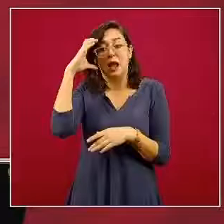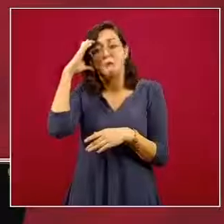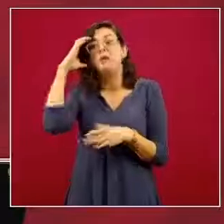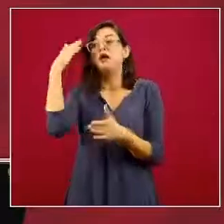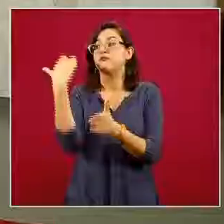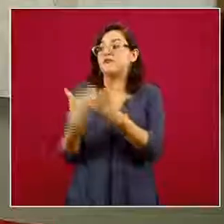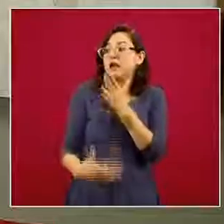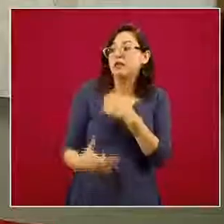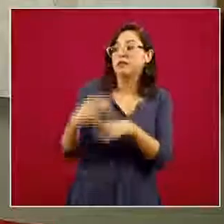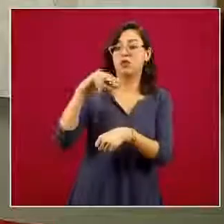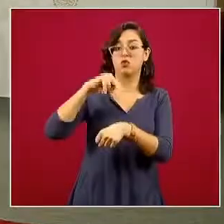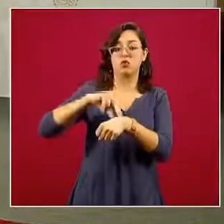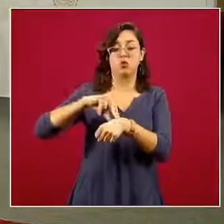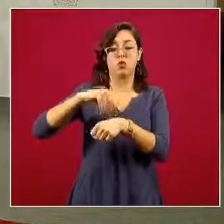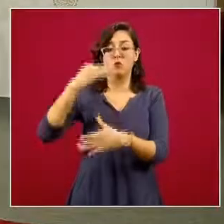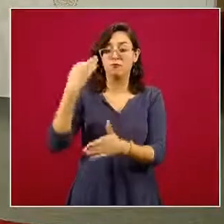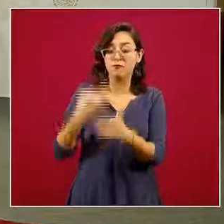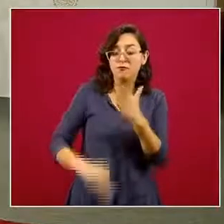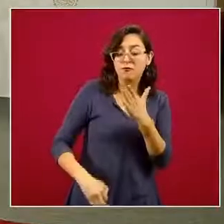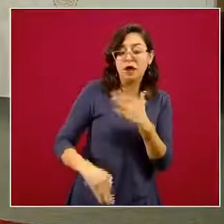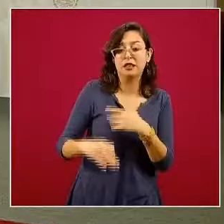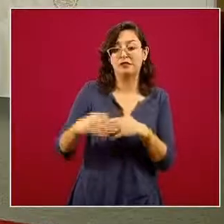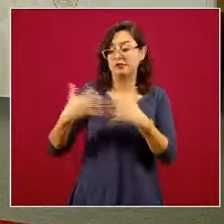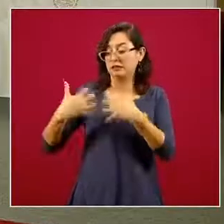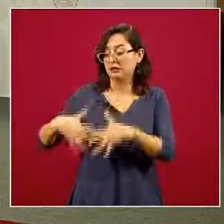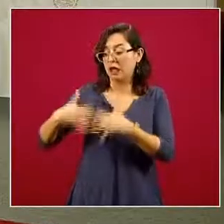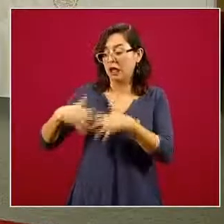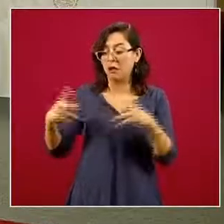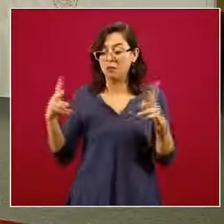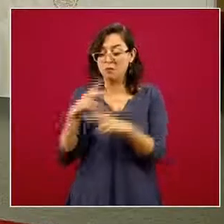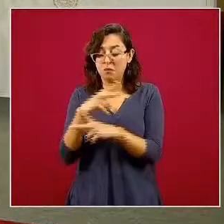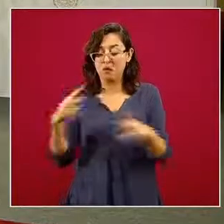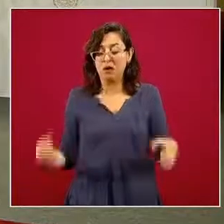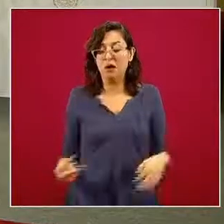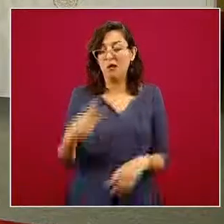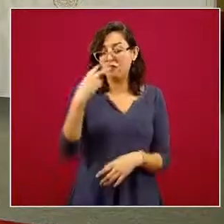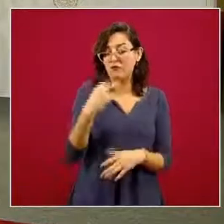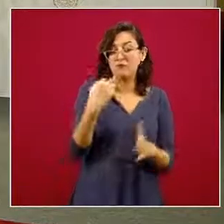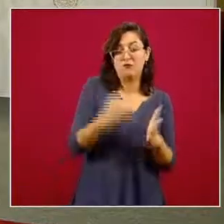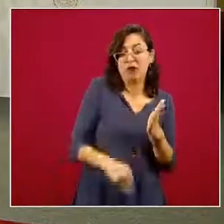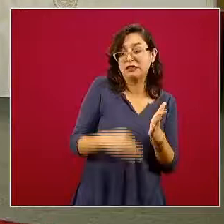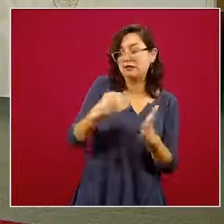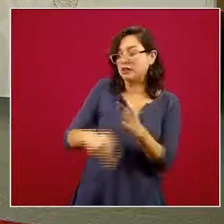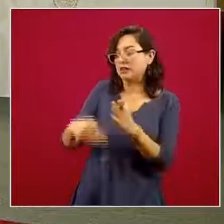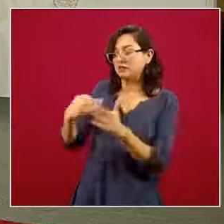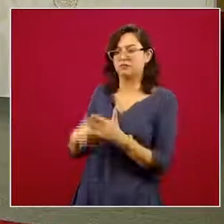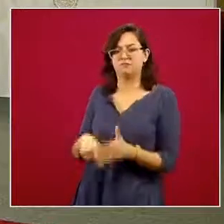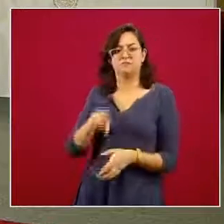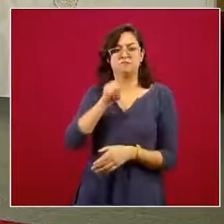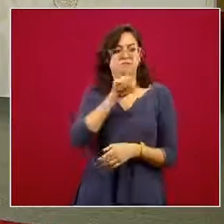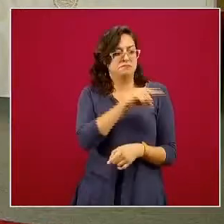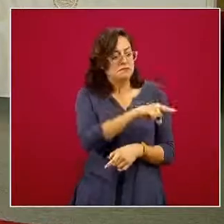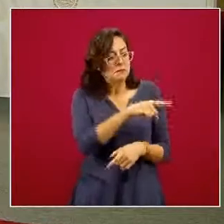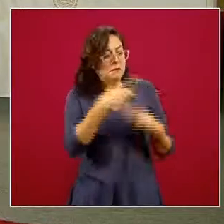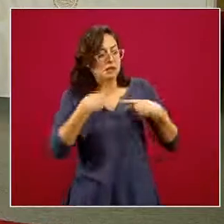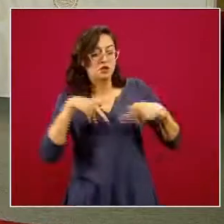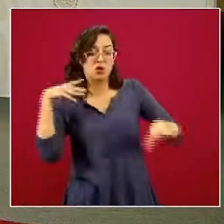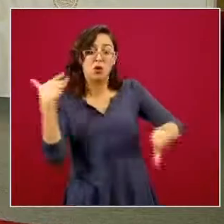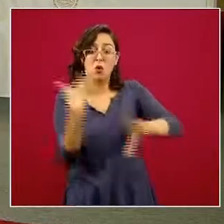personal de salud especializado, por falta de un ventilador cuando lo requiere, pueda sufrir un